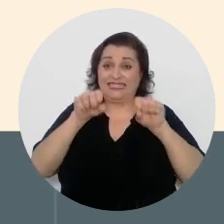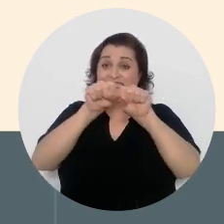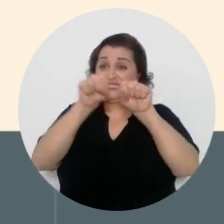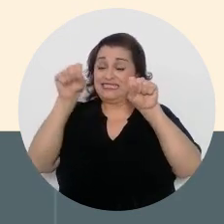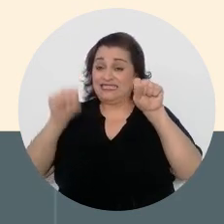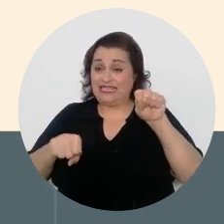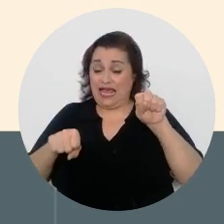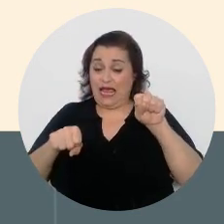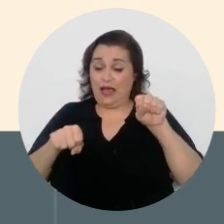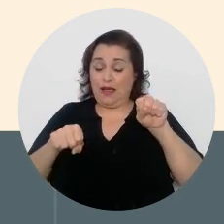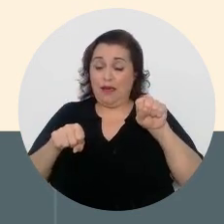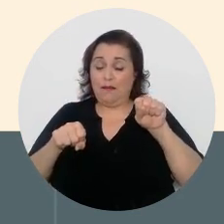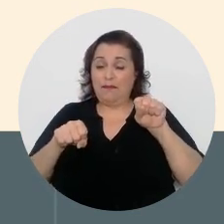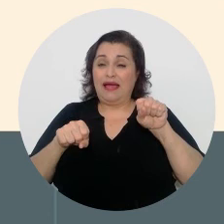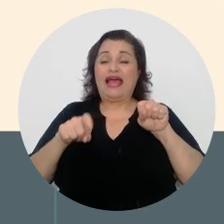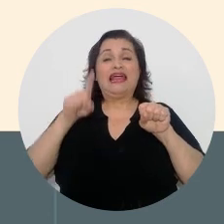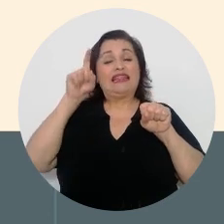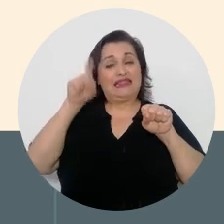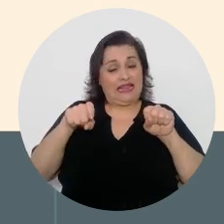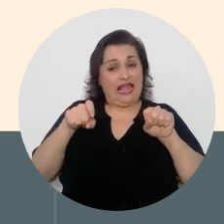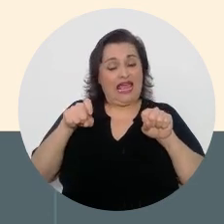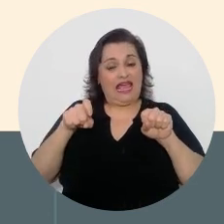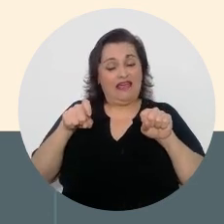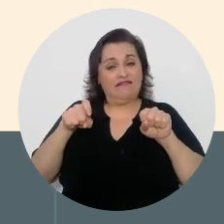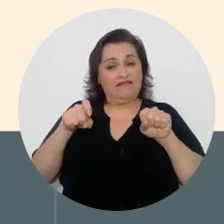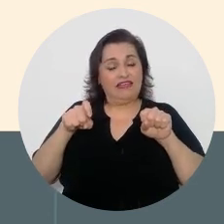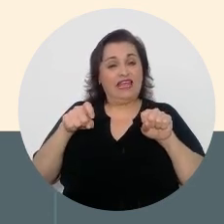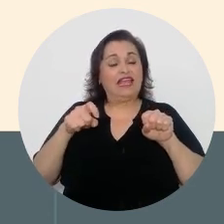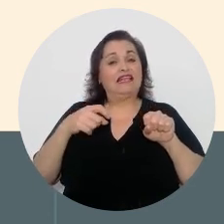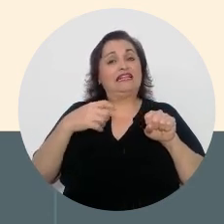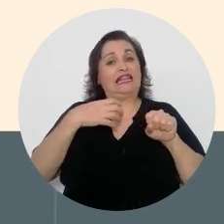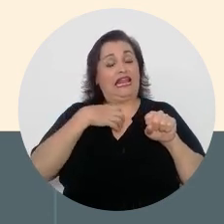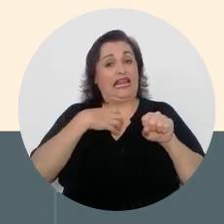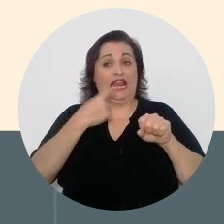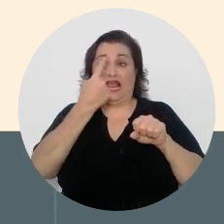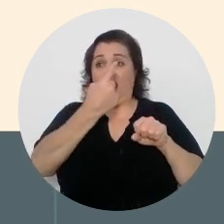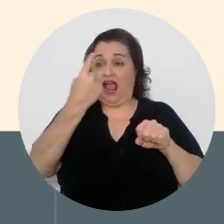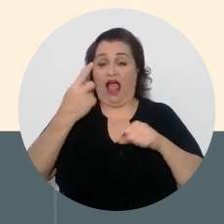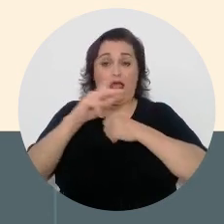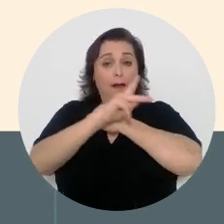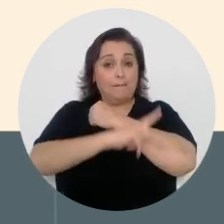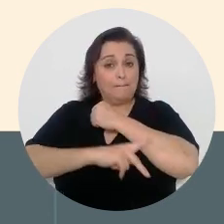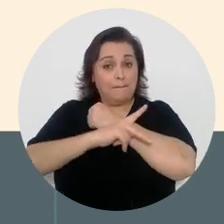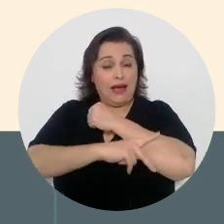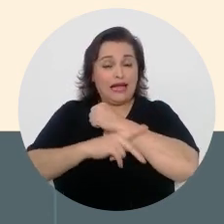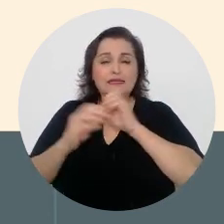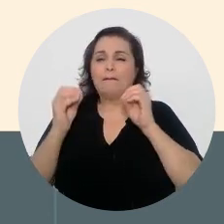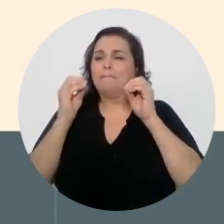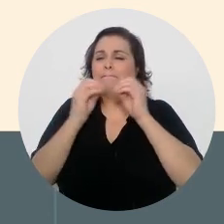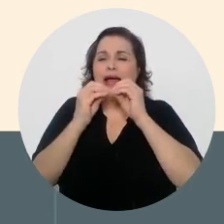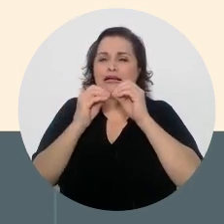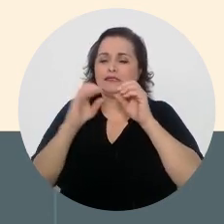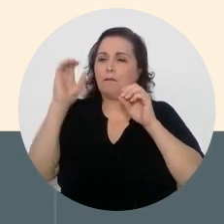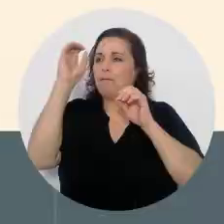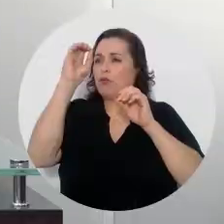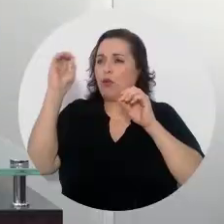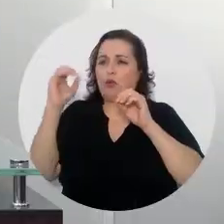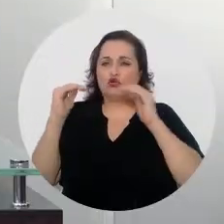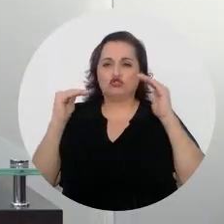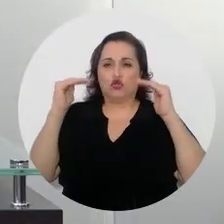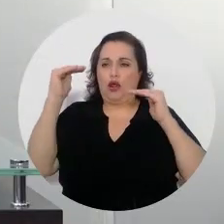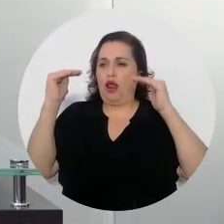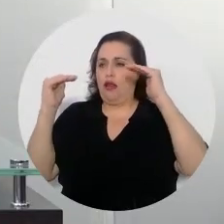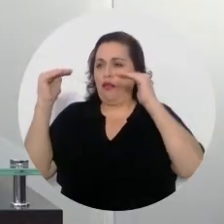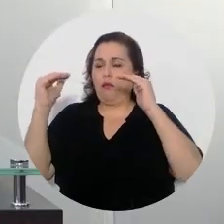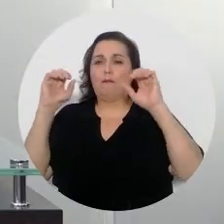Y ese sistema, lo que tiene que buscar cada país es que sea lo más proporcional